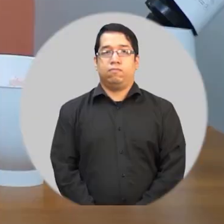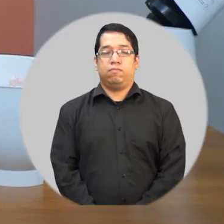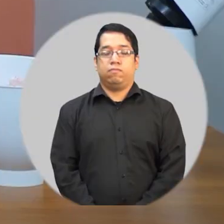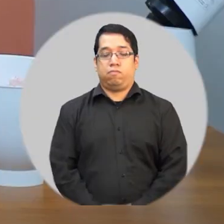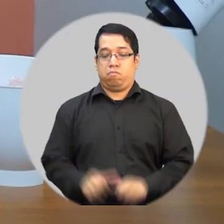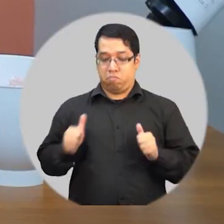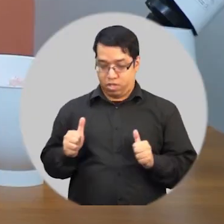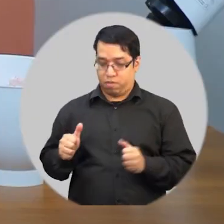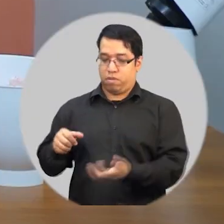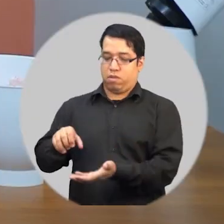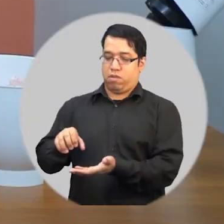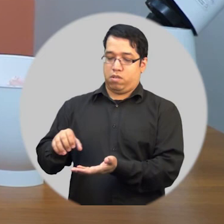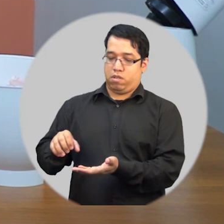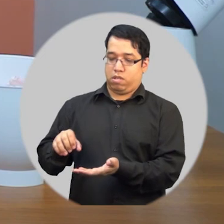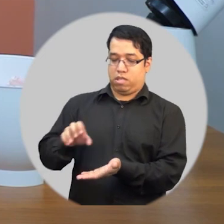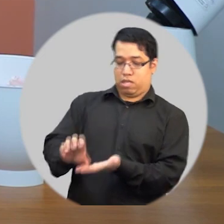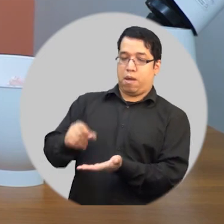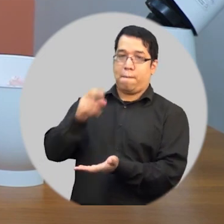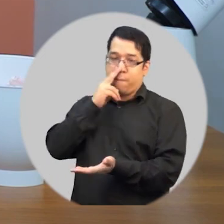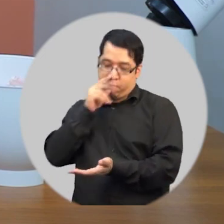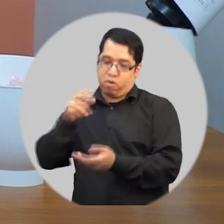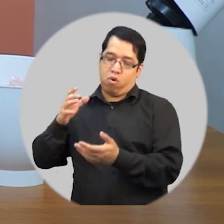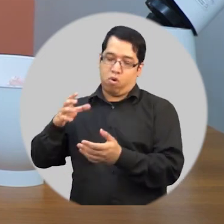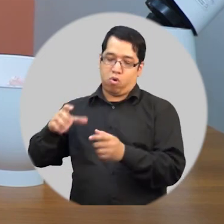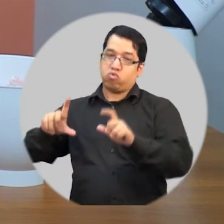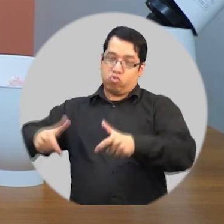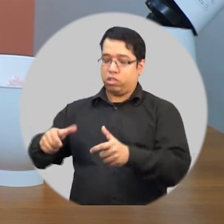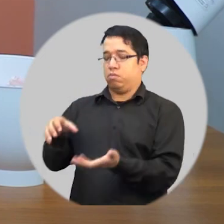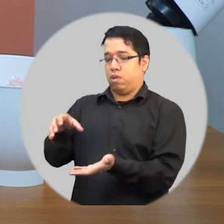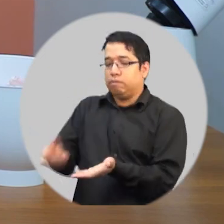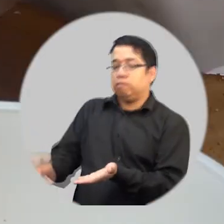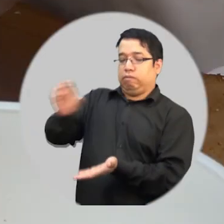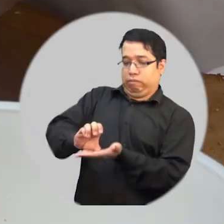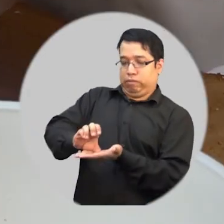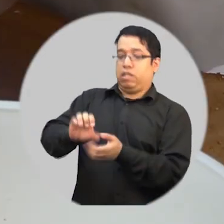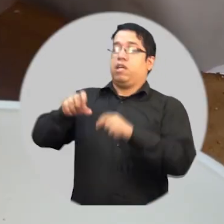Vamos a agregarle un poquito de nuestra mermelada de frutilla para darle un poquito más de color.